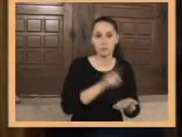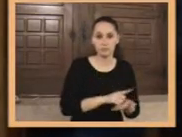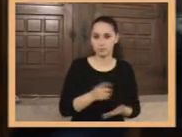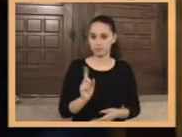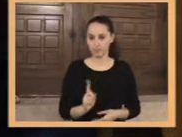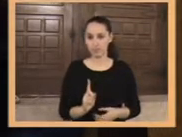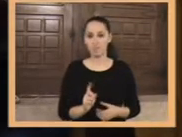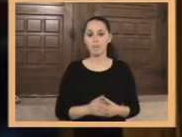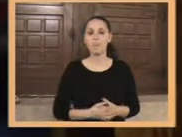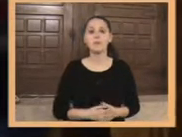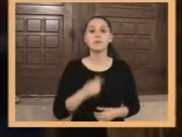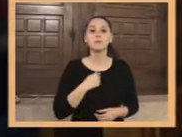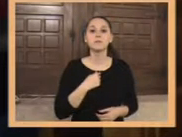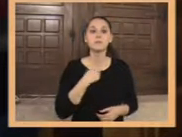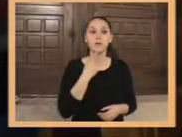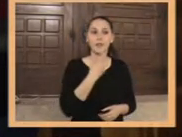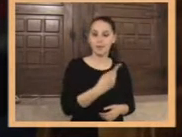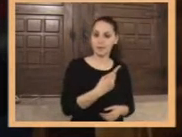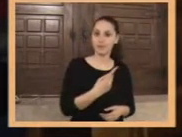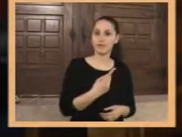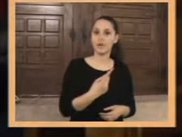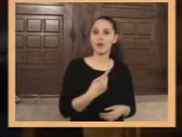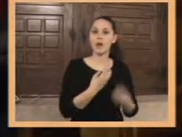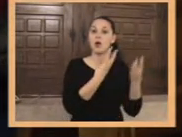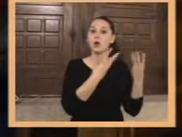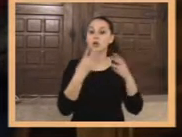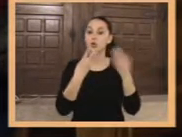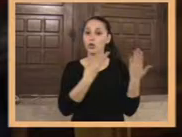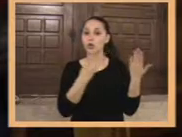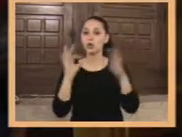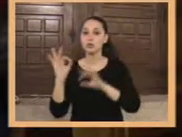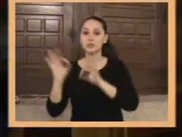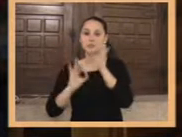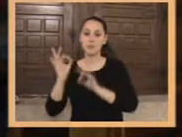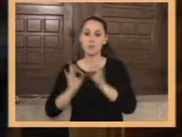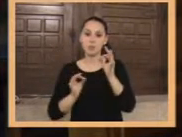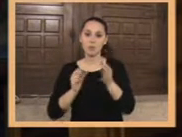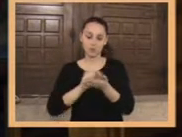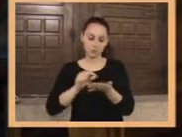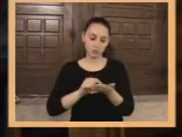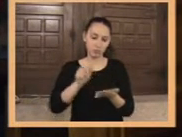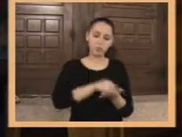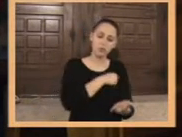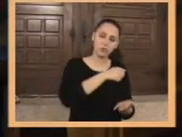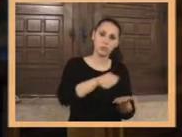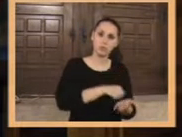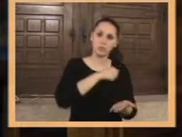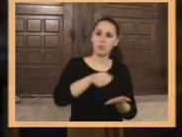que le comentaba, el 80% de la moción la llevaba tachada. Hicimos un esfuerzo para intentar